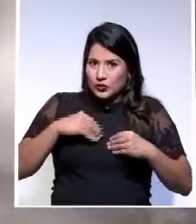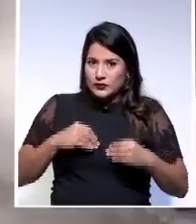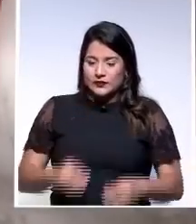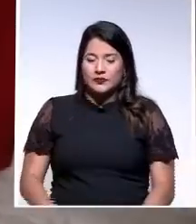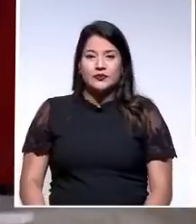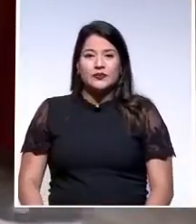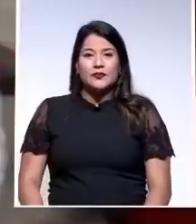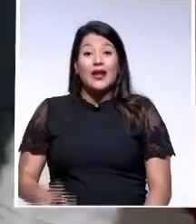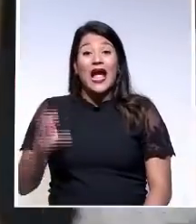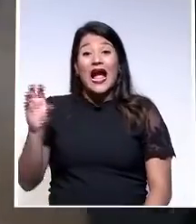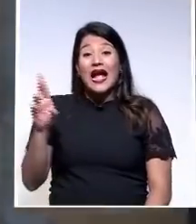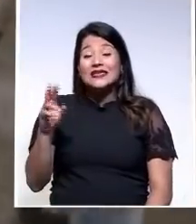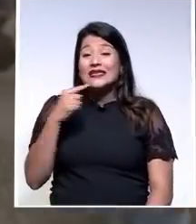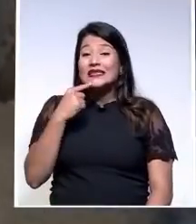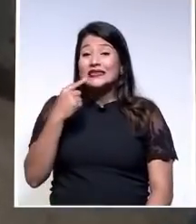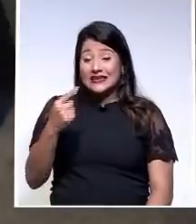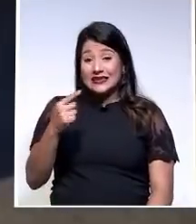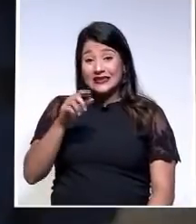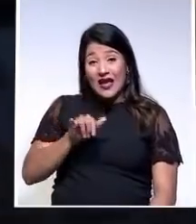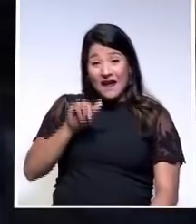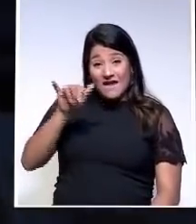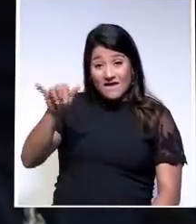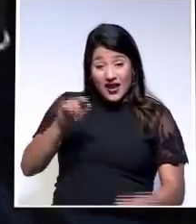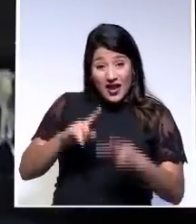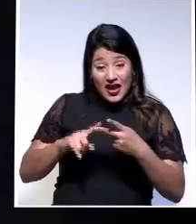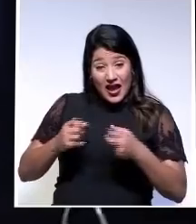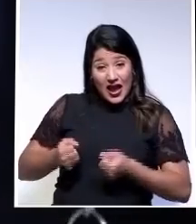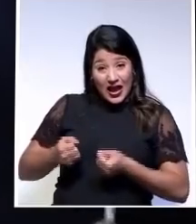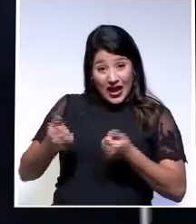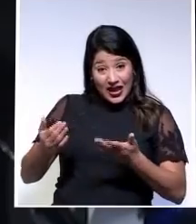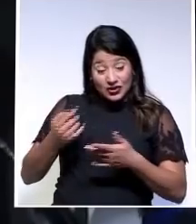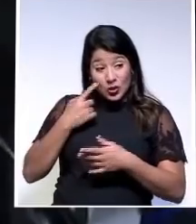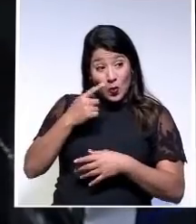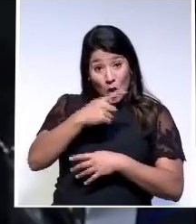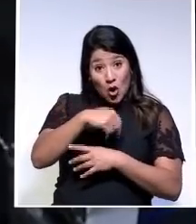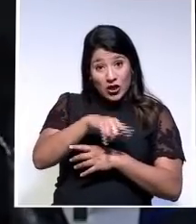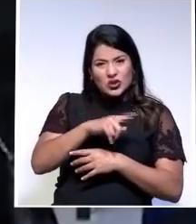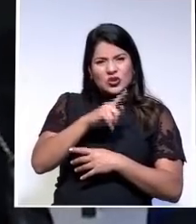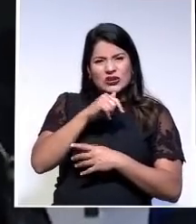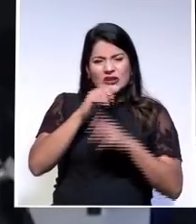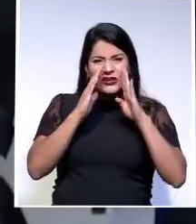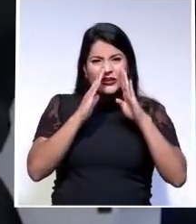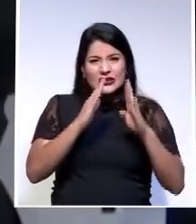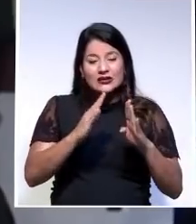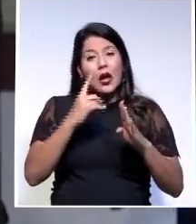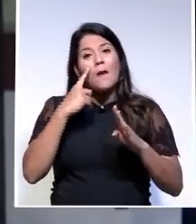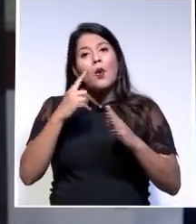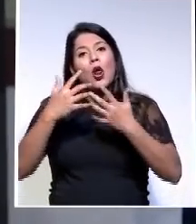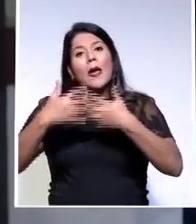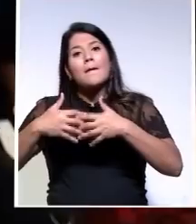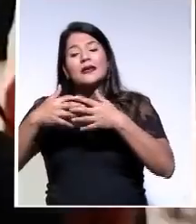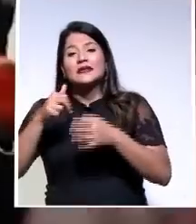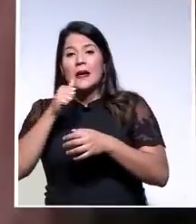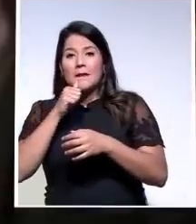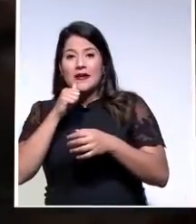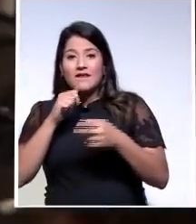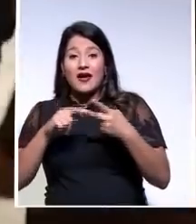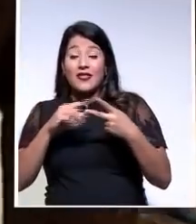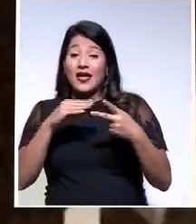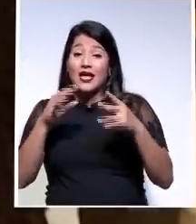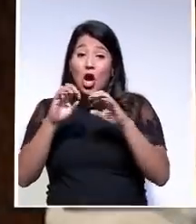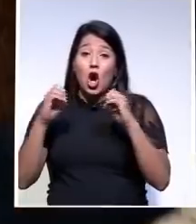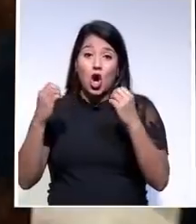La Cancillería indicó que los viajes y gastos de manutención de los afganos serán cubiertos por patrocinadores privados y organizaciones de